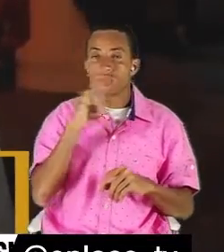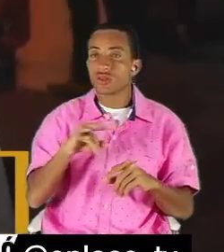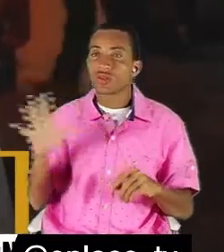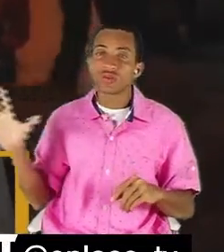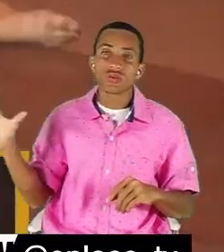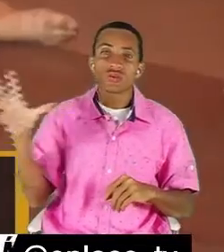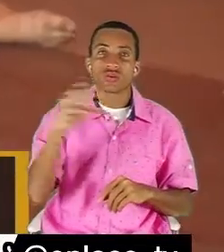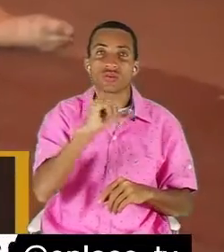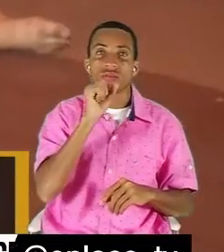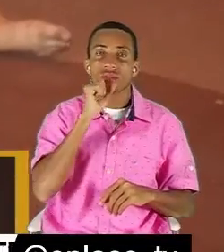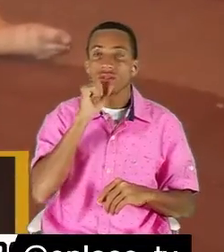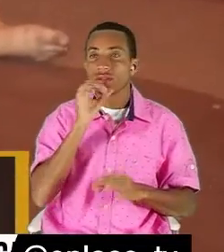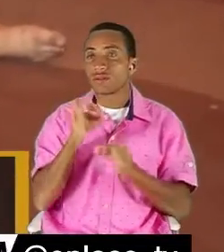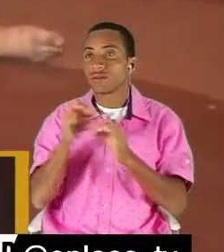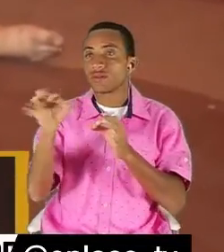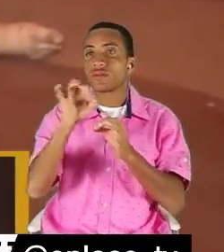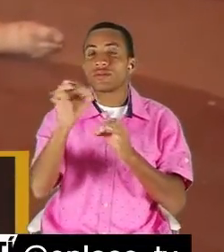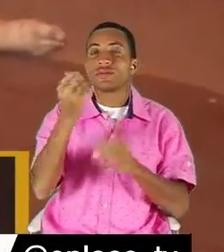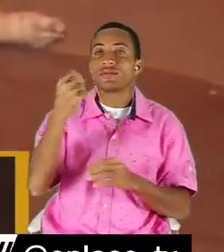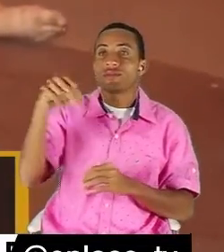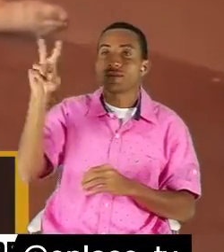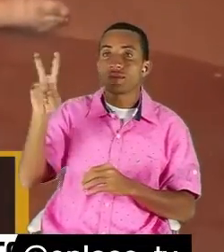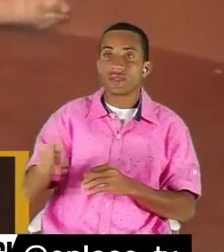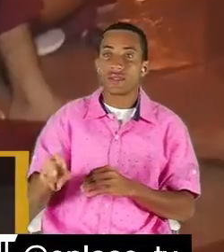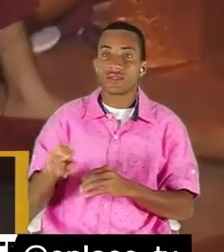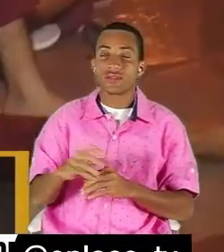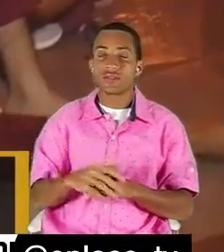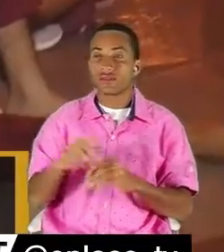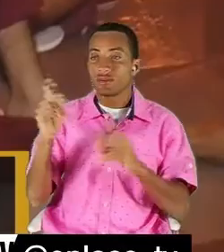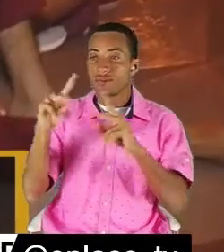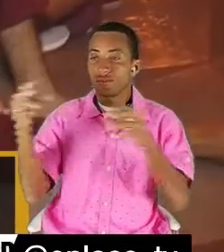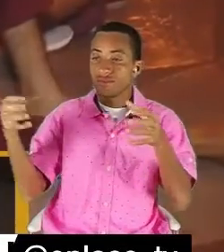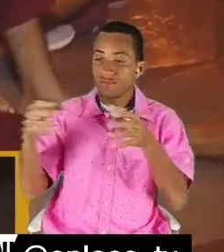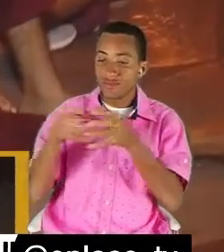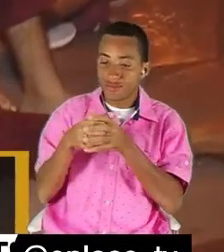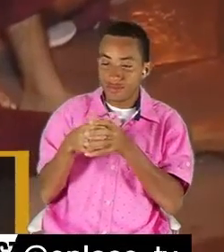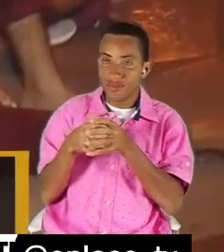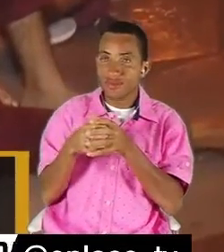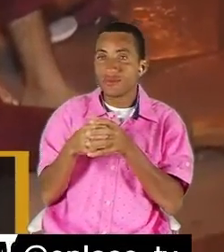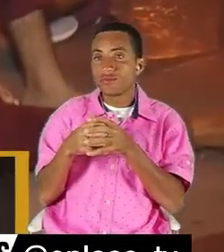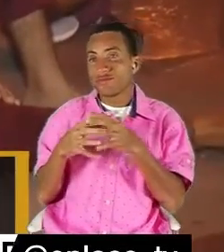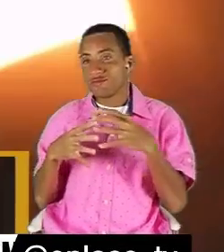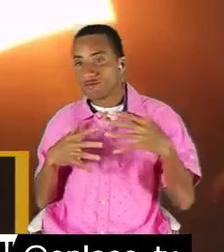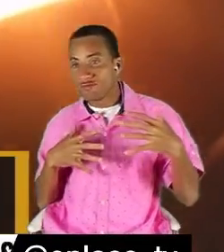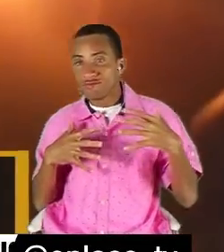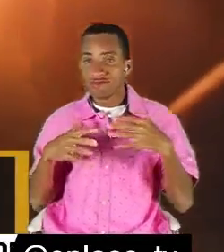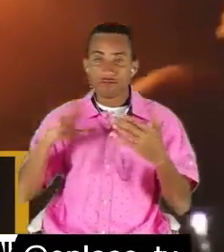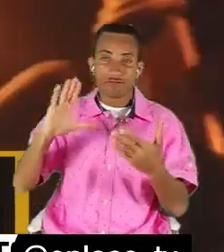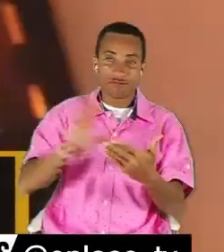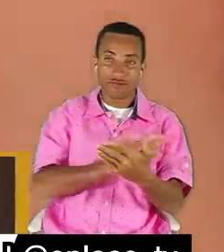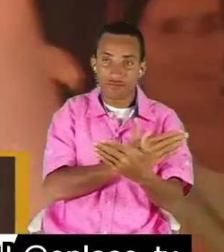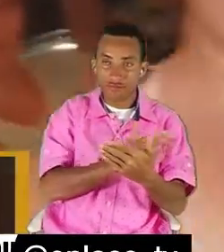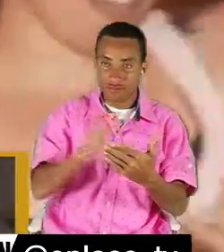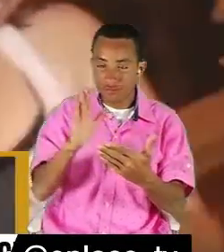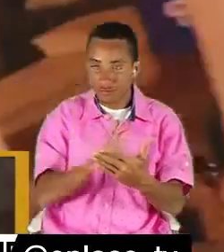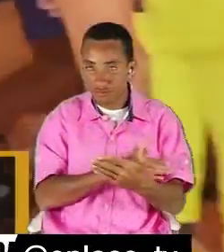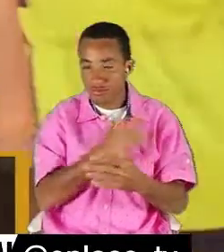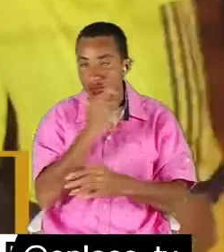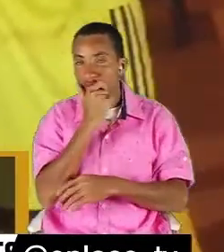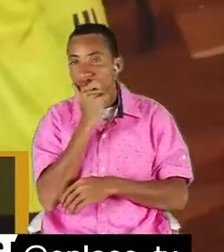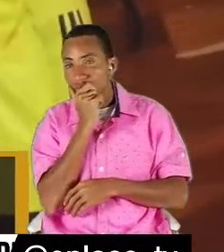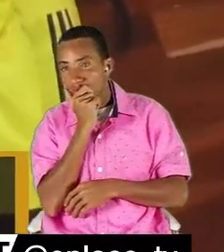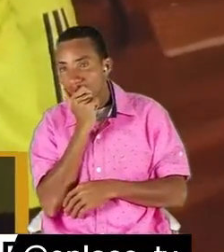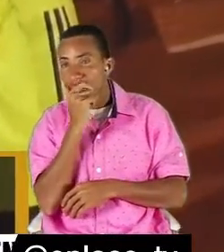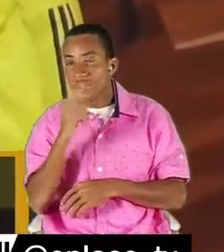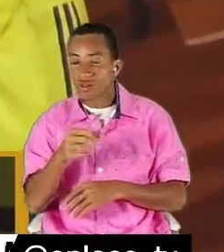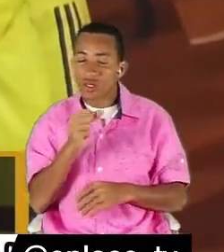sus alrededores. 17 personas conforman este colectivo, entre ellos actores, músicos, cantantes, diseñadores gráficos